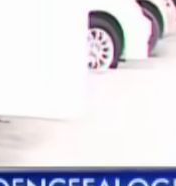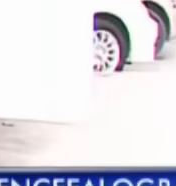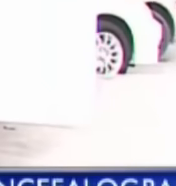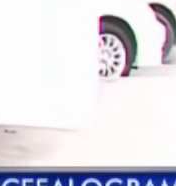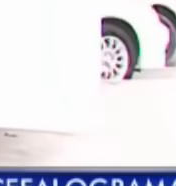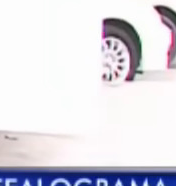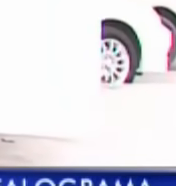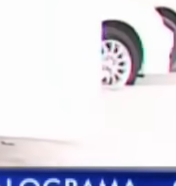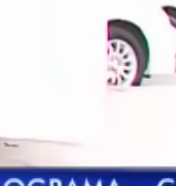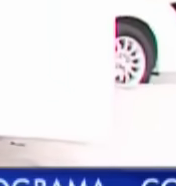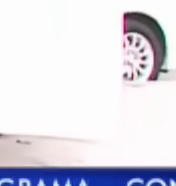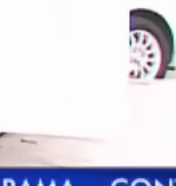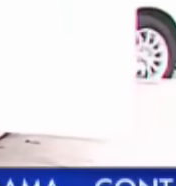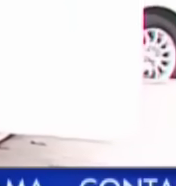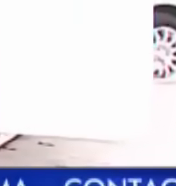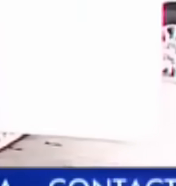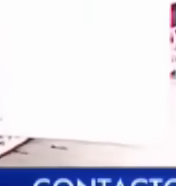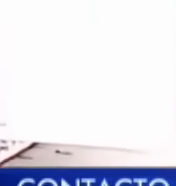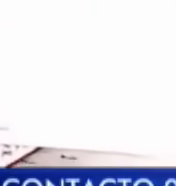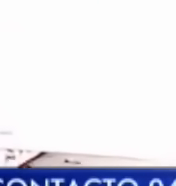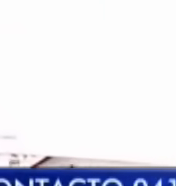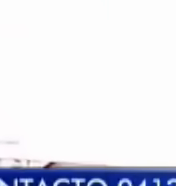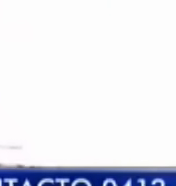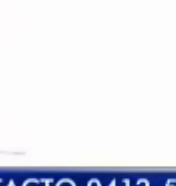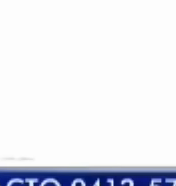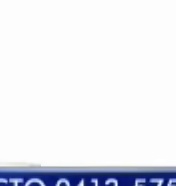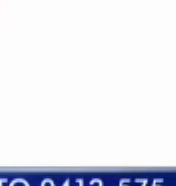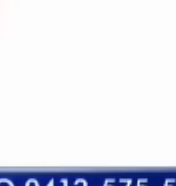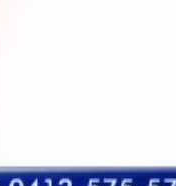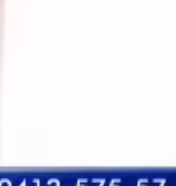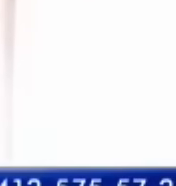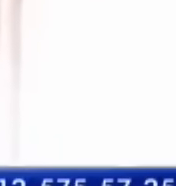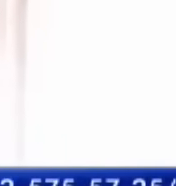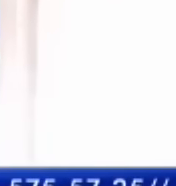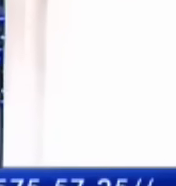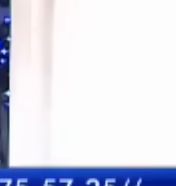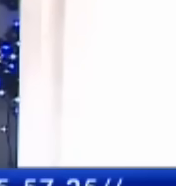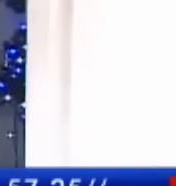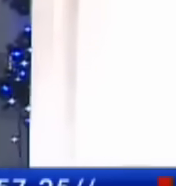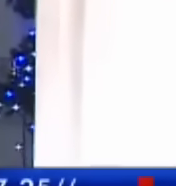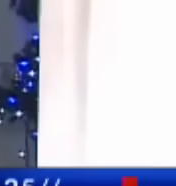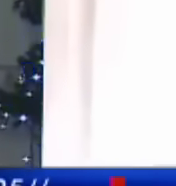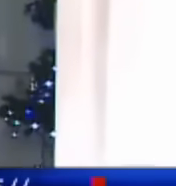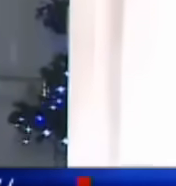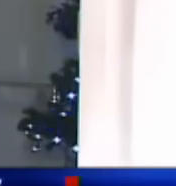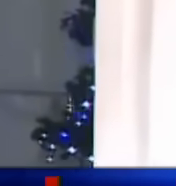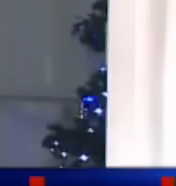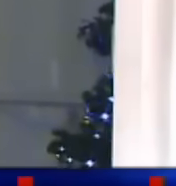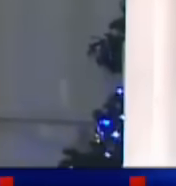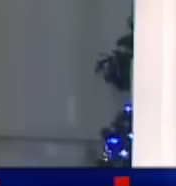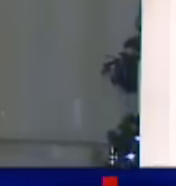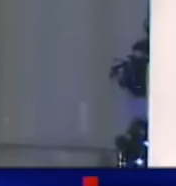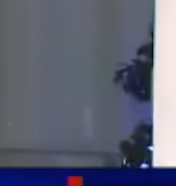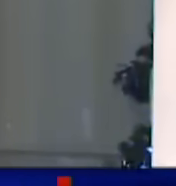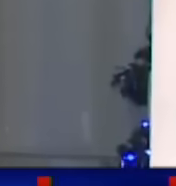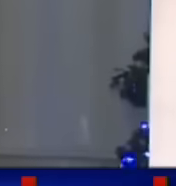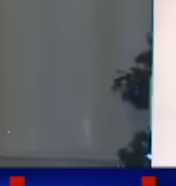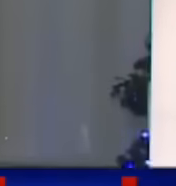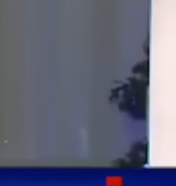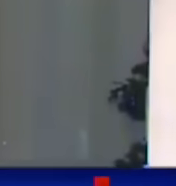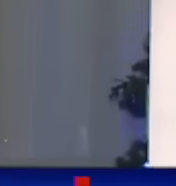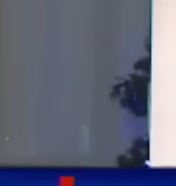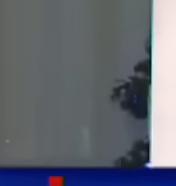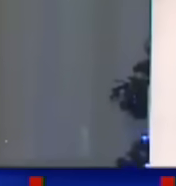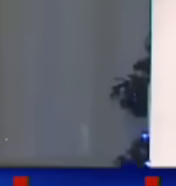una alcabala es una actitud ciudadana. Ahórrate la multa. Recuerda que puedes grabar cualquier procedimiento policial